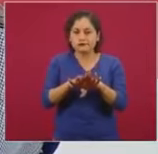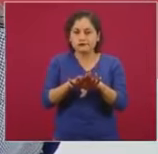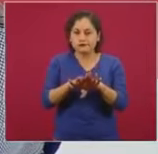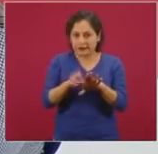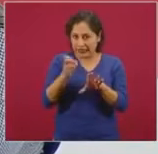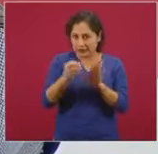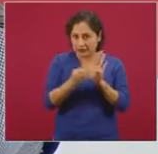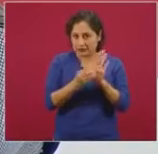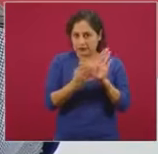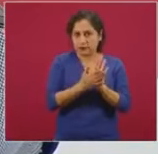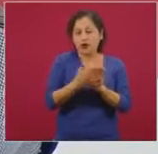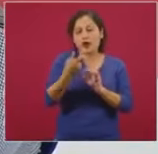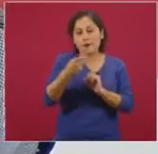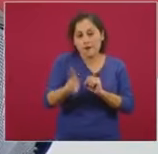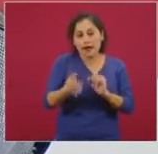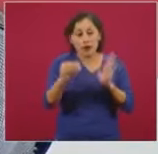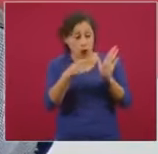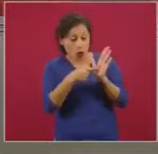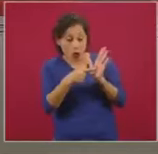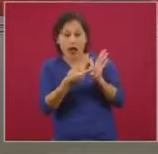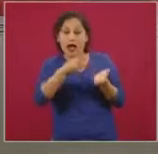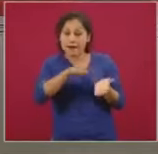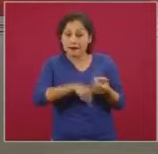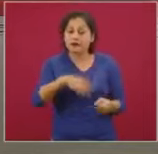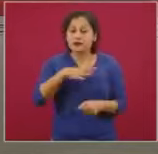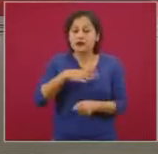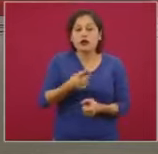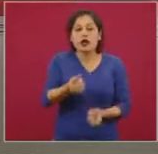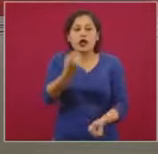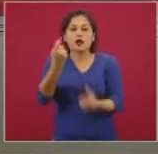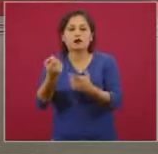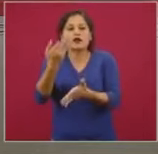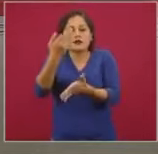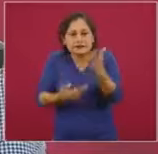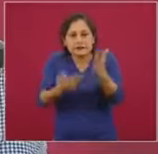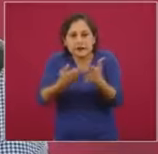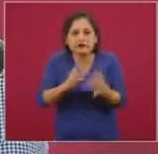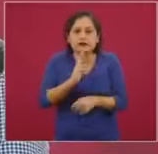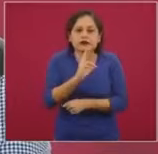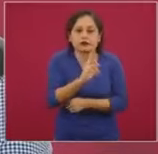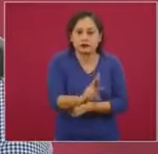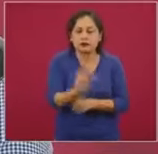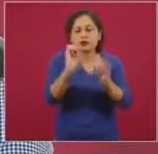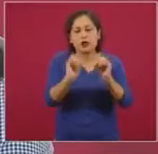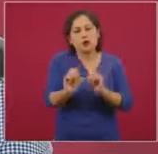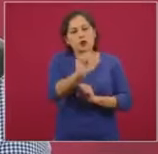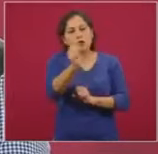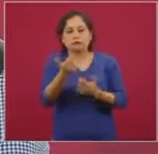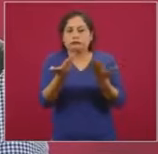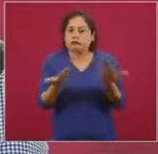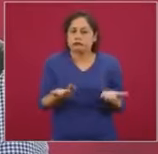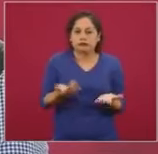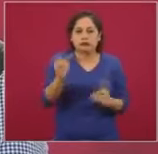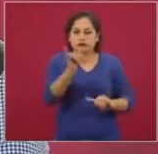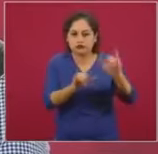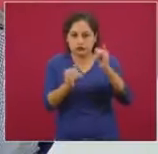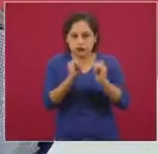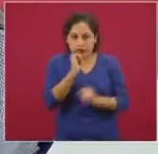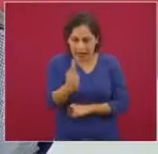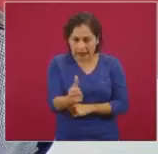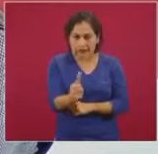pueden tener todavía un resultado pendiente o aquellas inclusive que no tuvieron una muestra. La idea de poder considerar a todas ellas